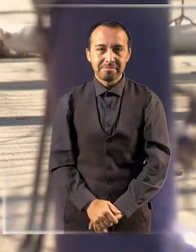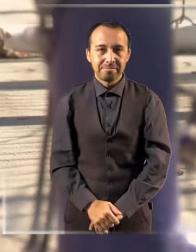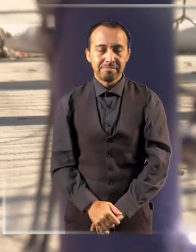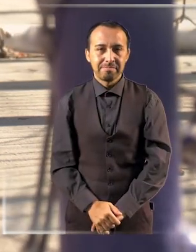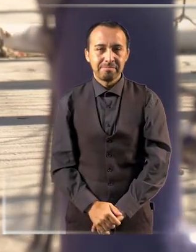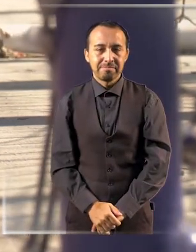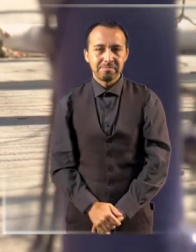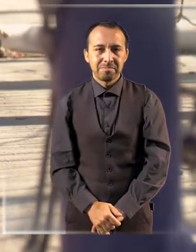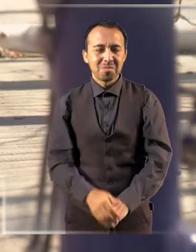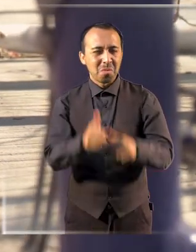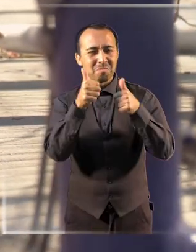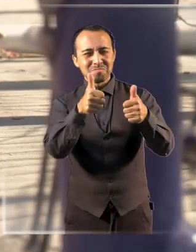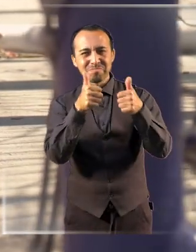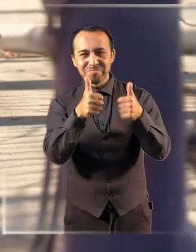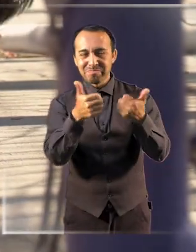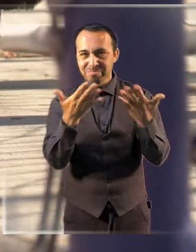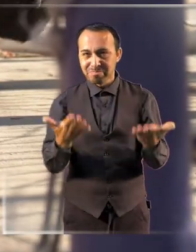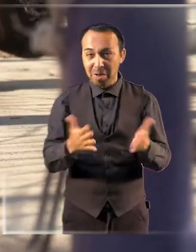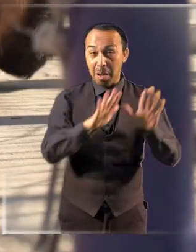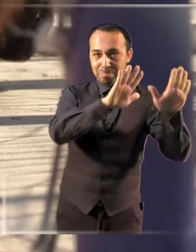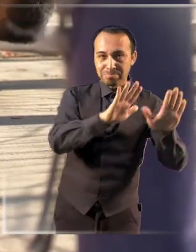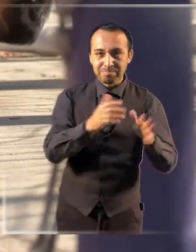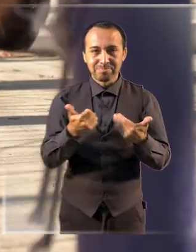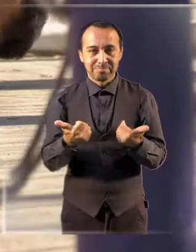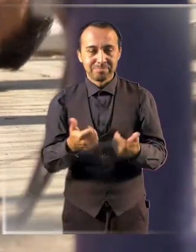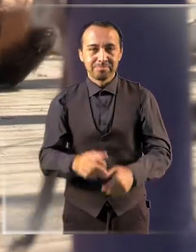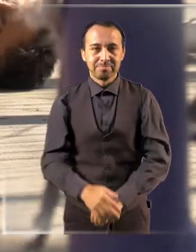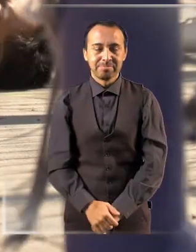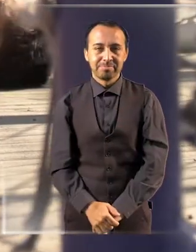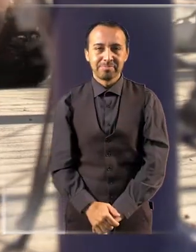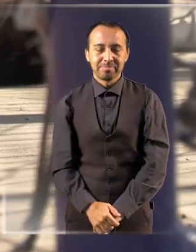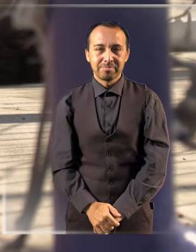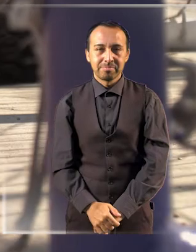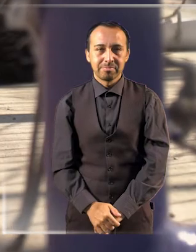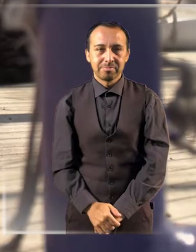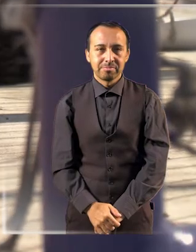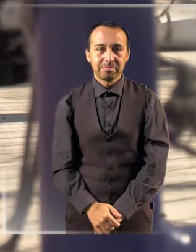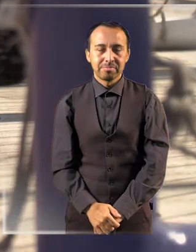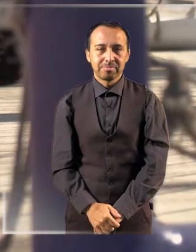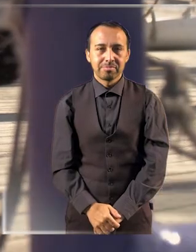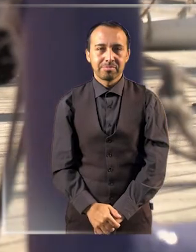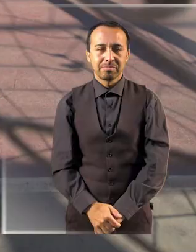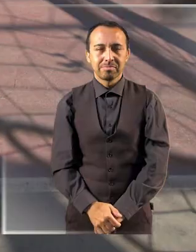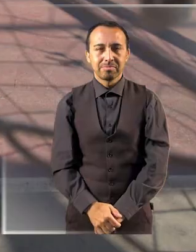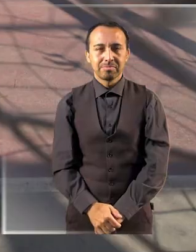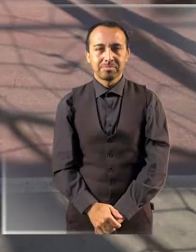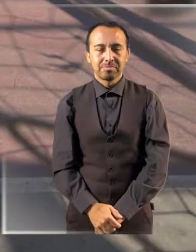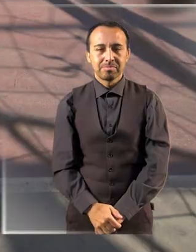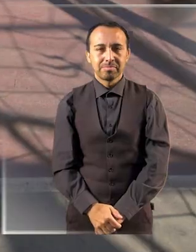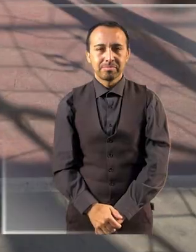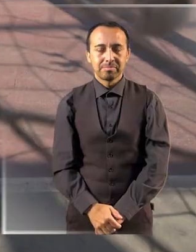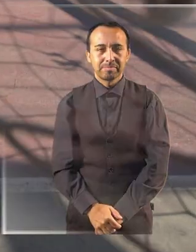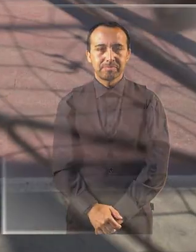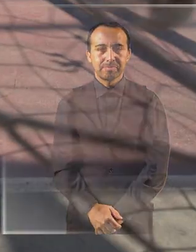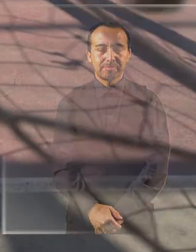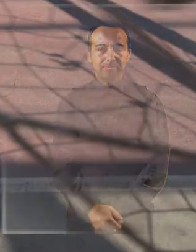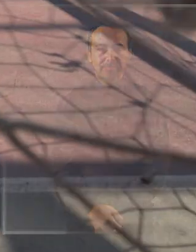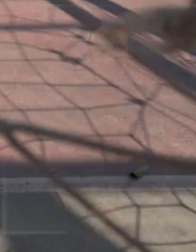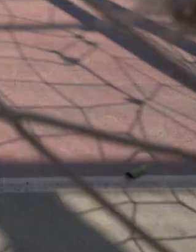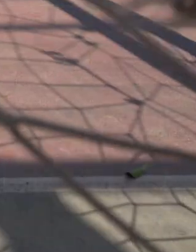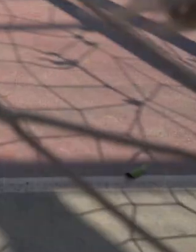¡Fuera, ahí va! ¡Ya! ¡Ahí bien! ¡No! ¡Ya tiene el juego, arquero! ¡Se le cueste!